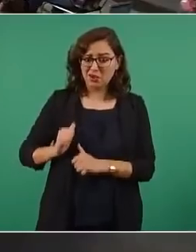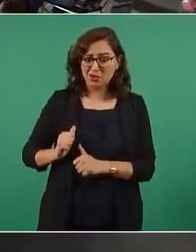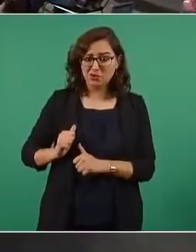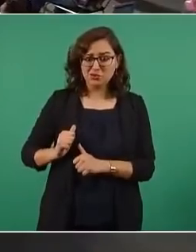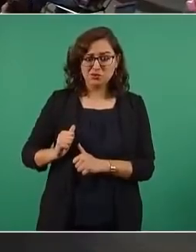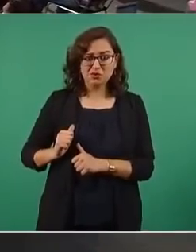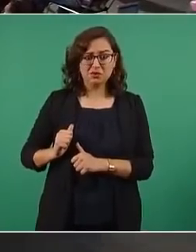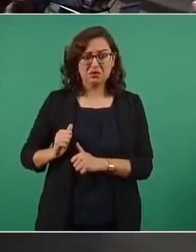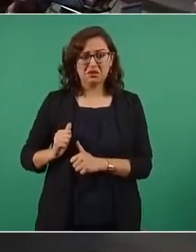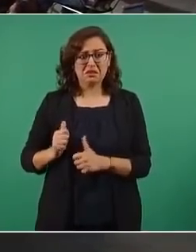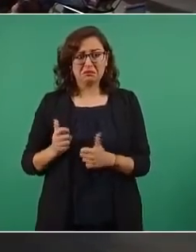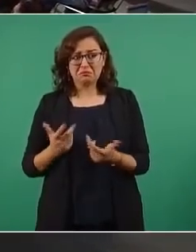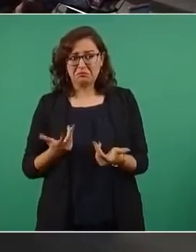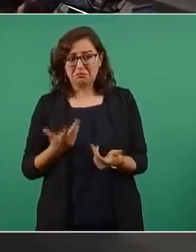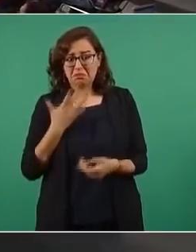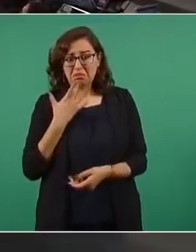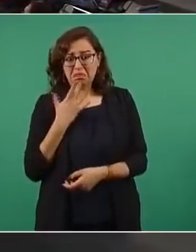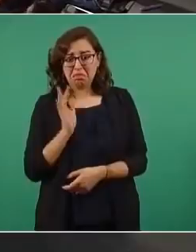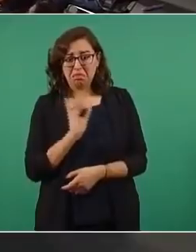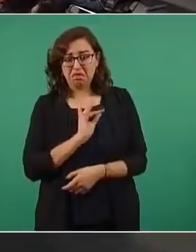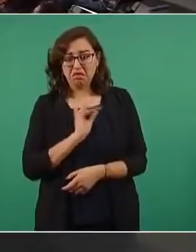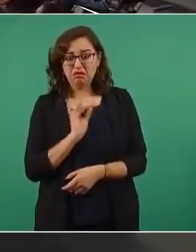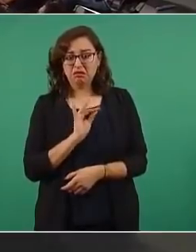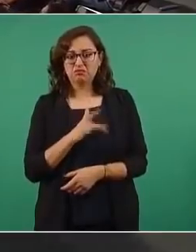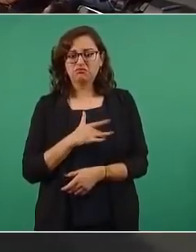se sentían